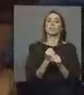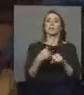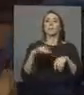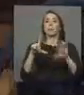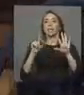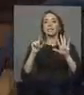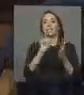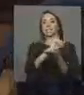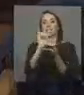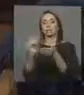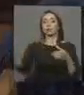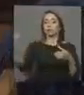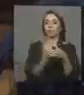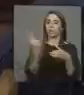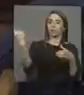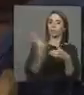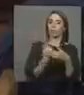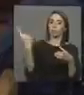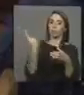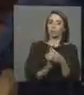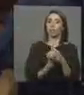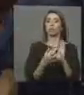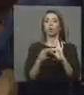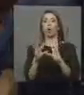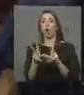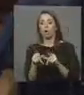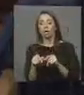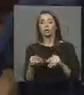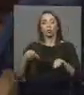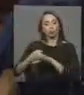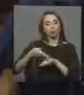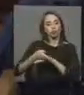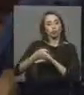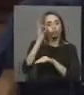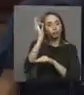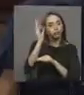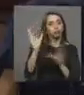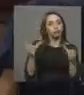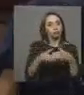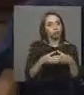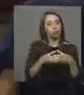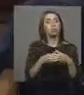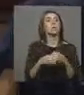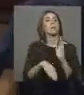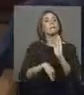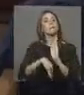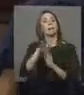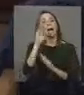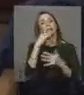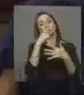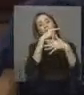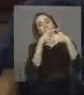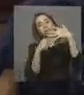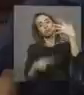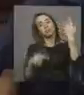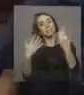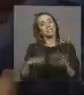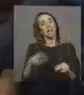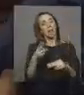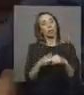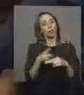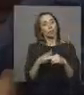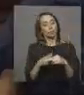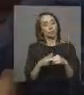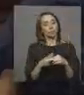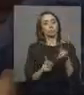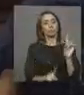70 instituciones y organizaciones, entre las cuales he mencionado la gran mayoría de ellas, y a